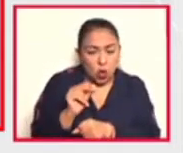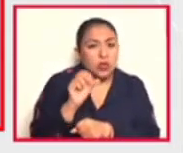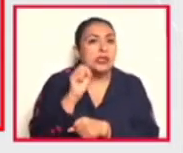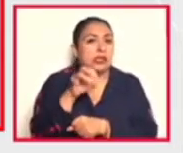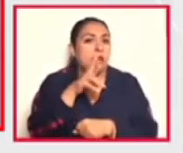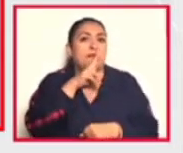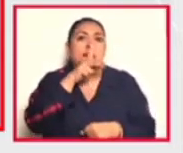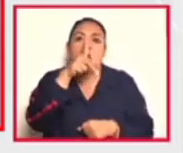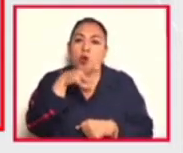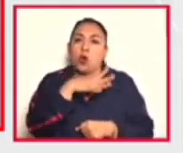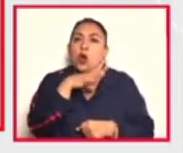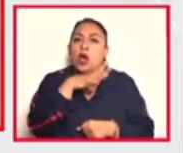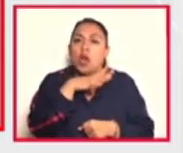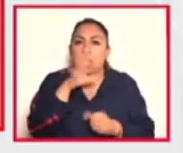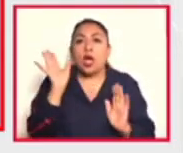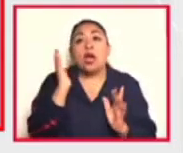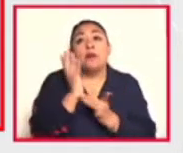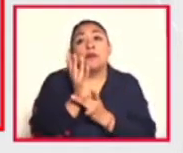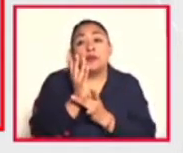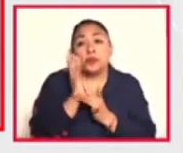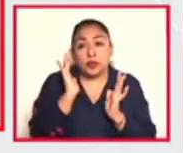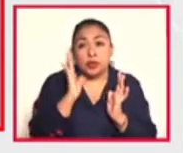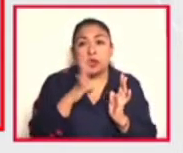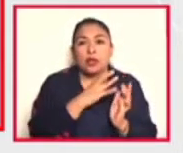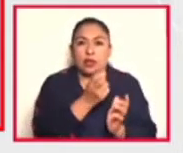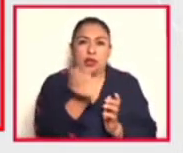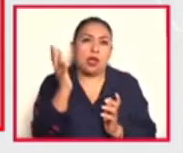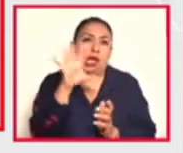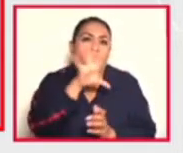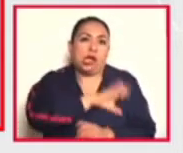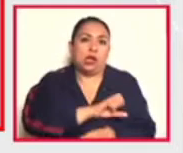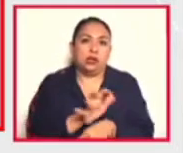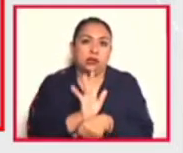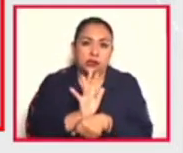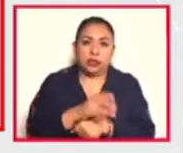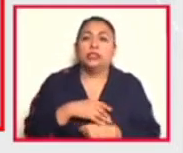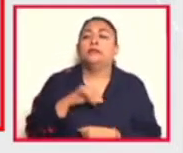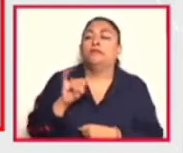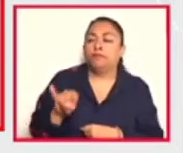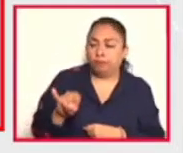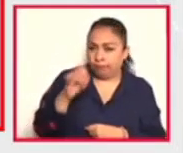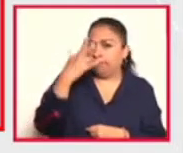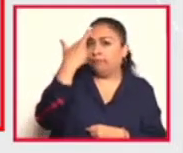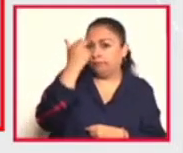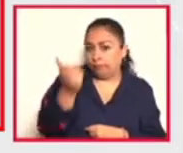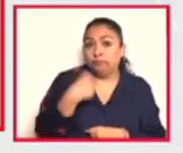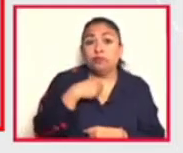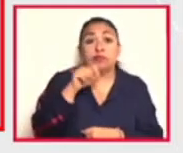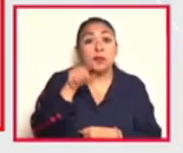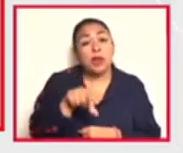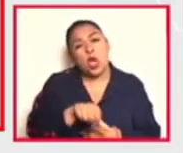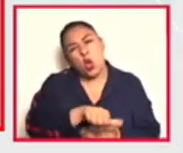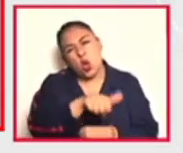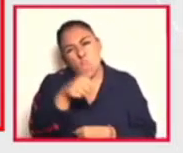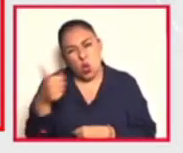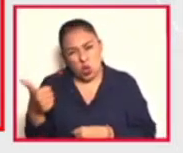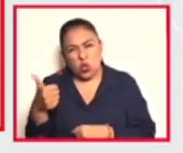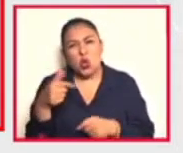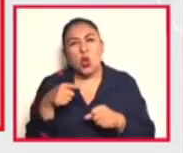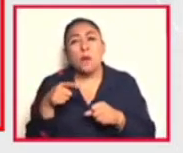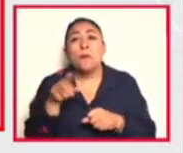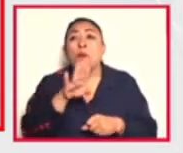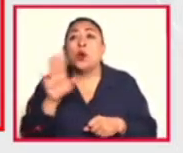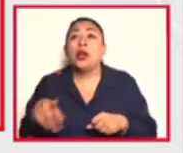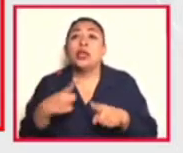habido, según la crítica y según los cinéfilos. Efectivamente, Rafa. Y también, bueno, en otro ámbito, falleció la